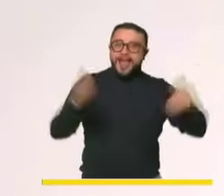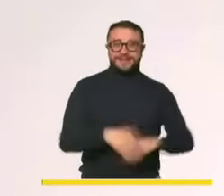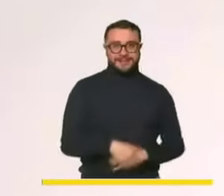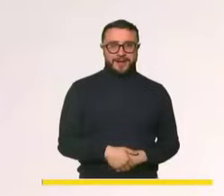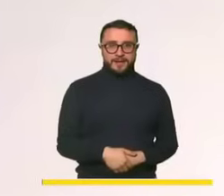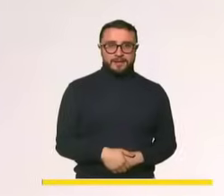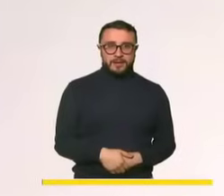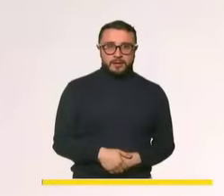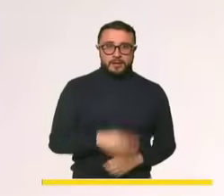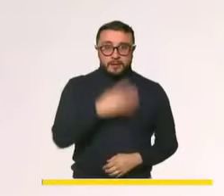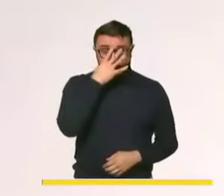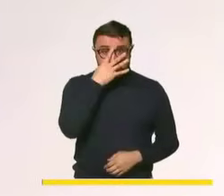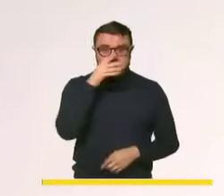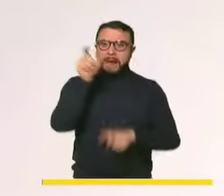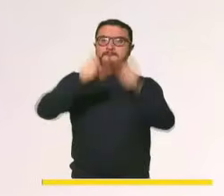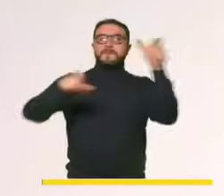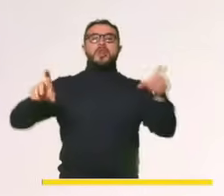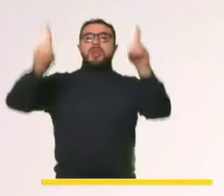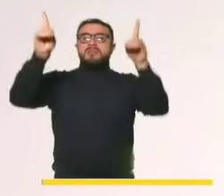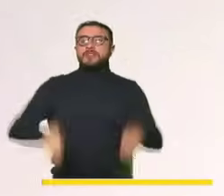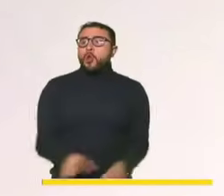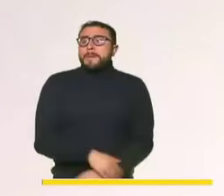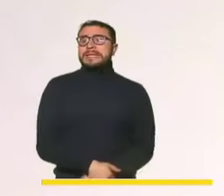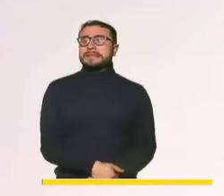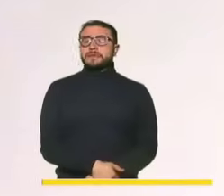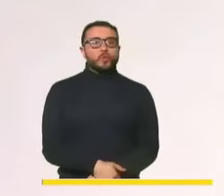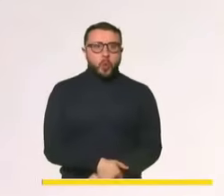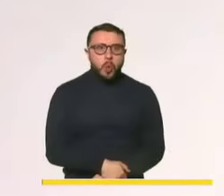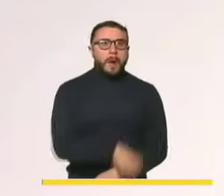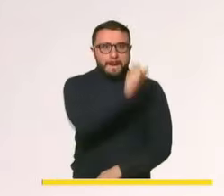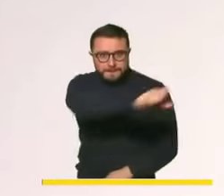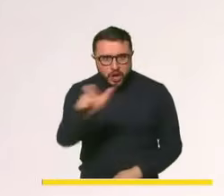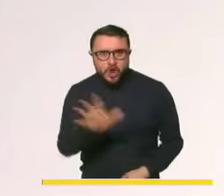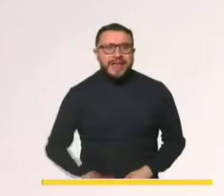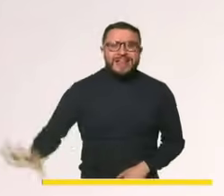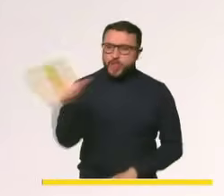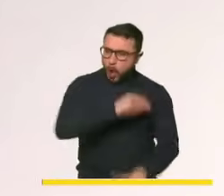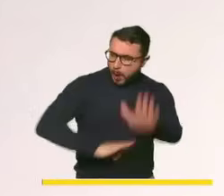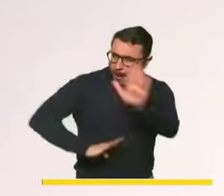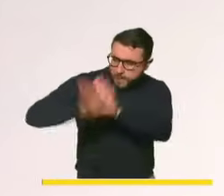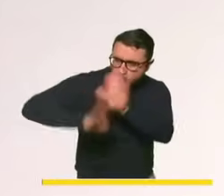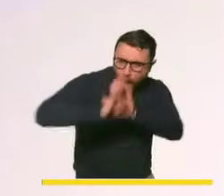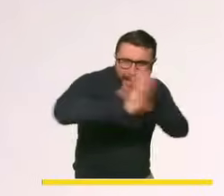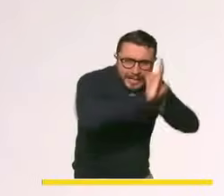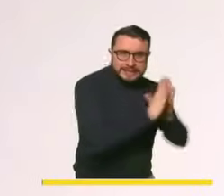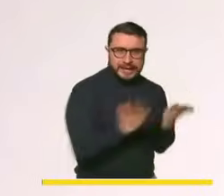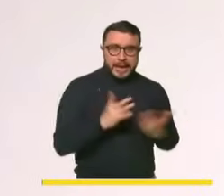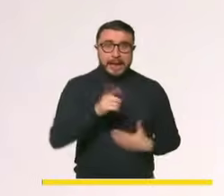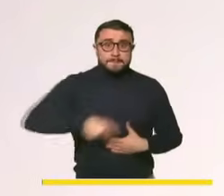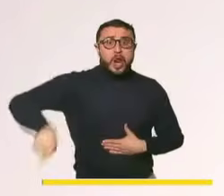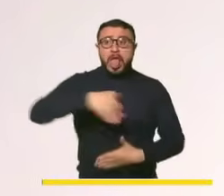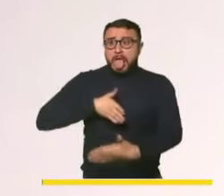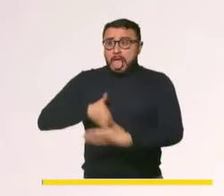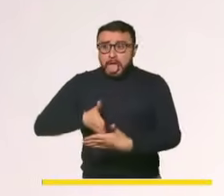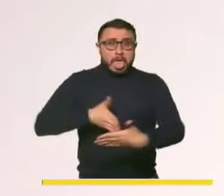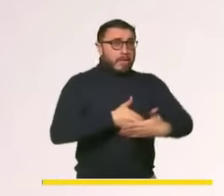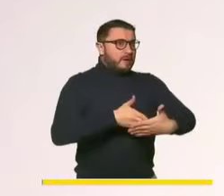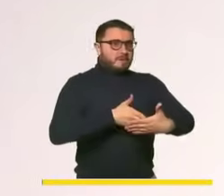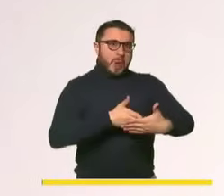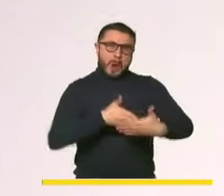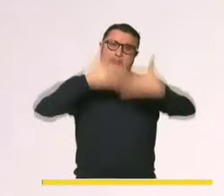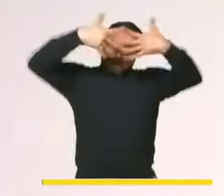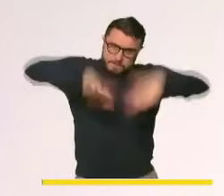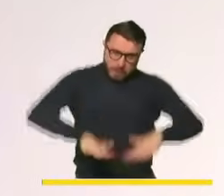la gente no solo decide, sino que la gente progresa, la gente derriba los obstáculos a